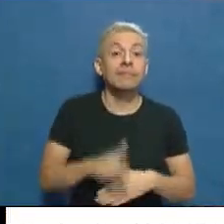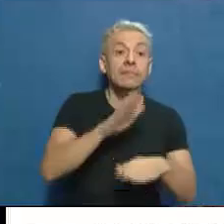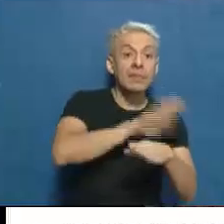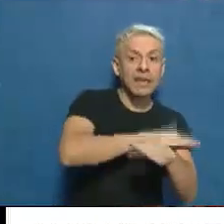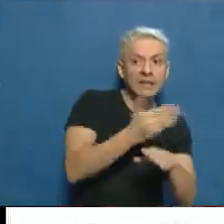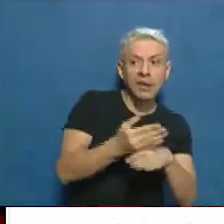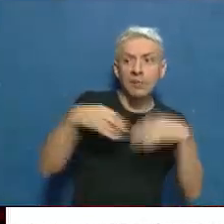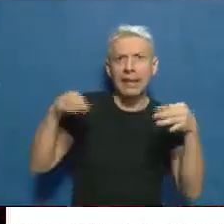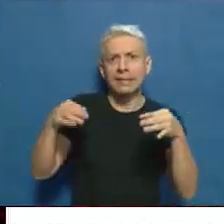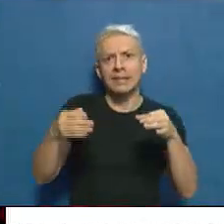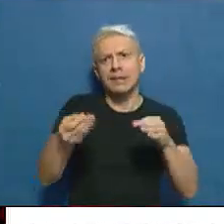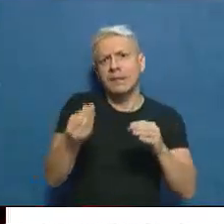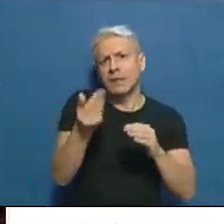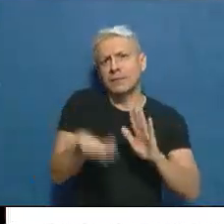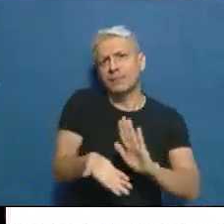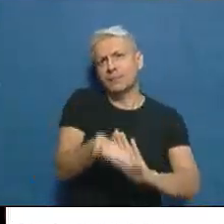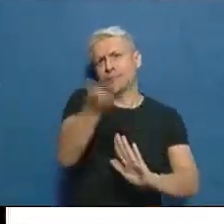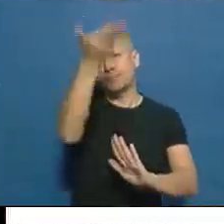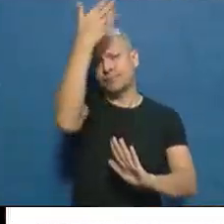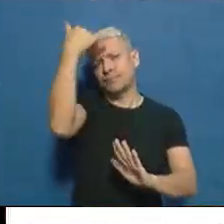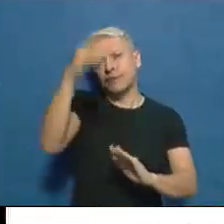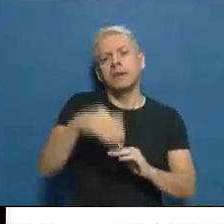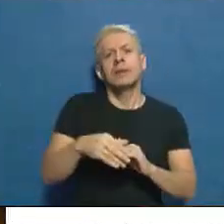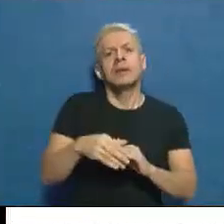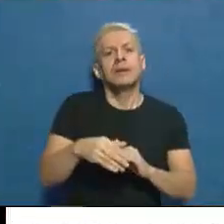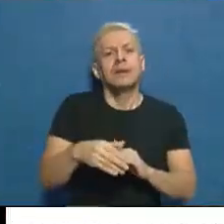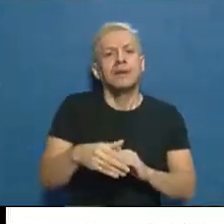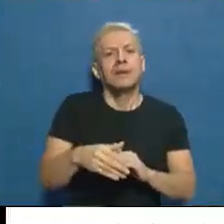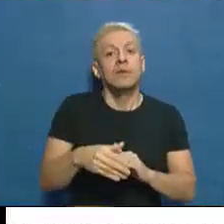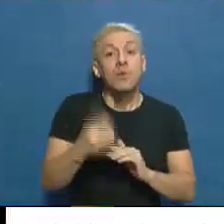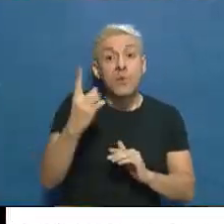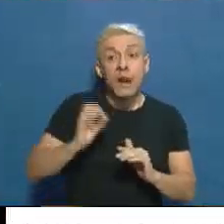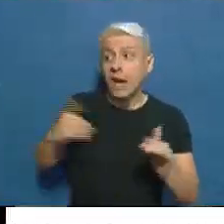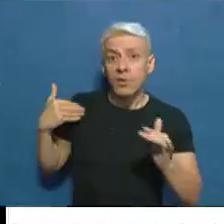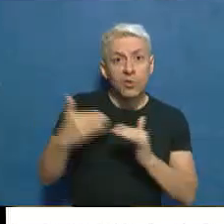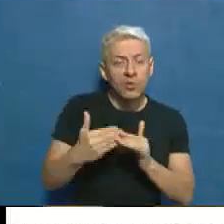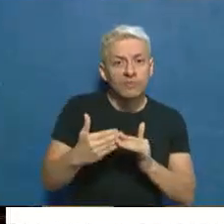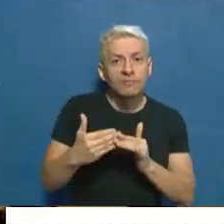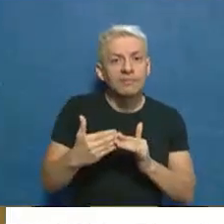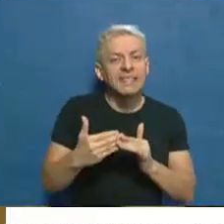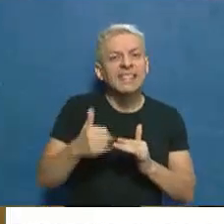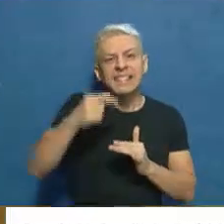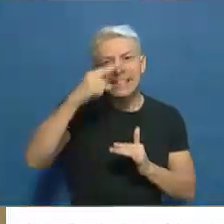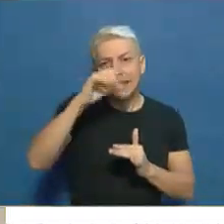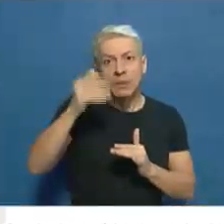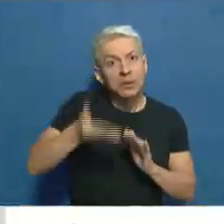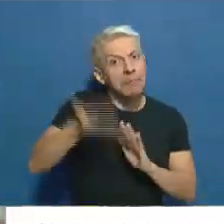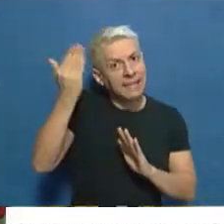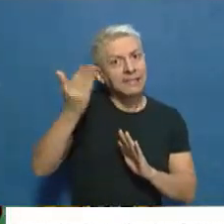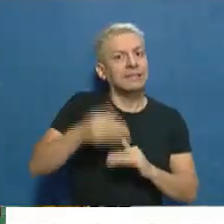precios inalcanzables. Un estudio reciente reveló que en un año aumentaron más del